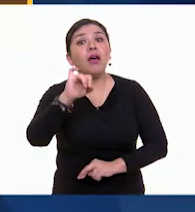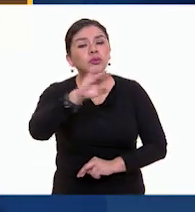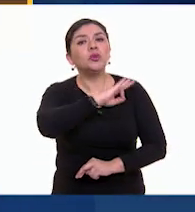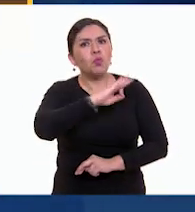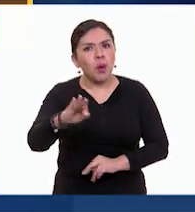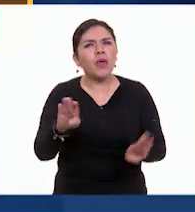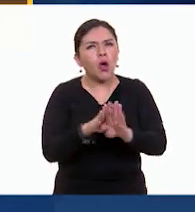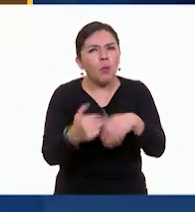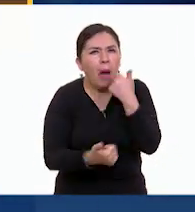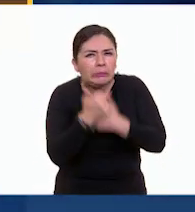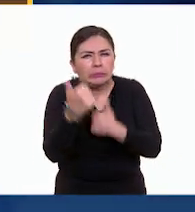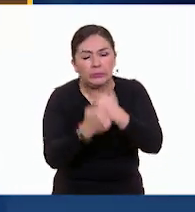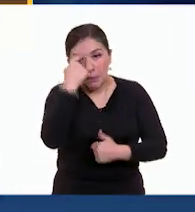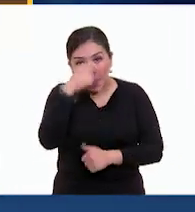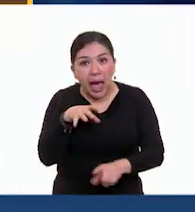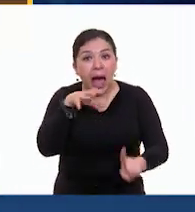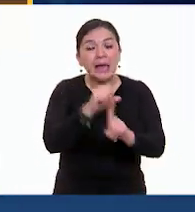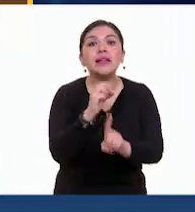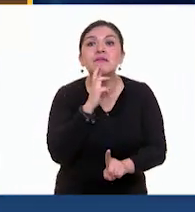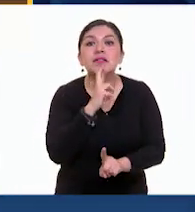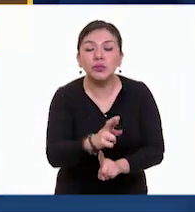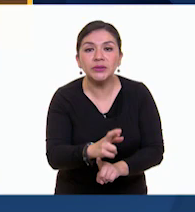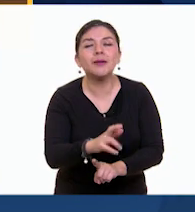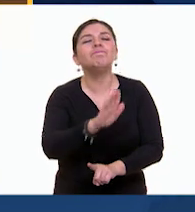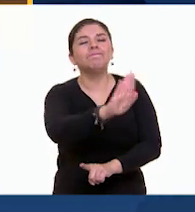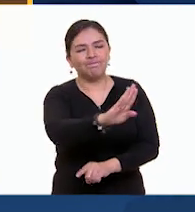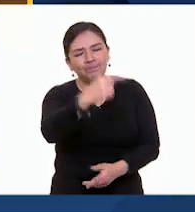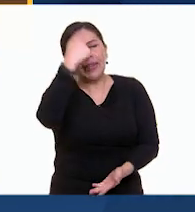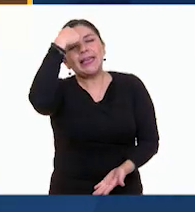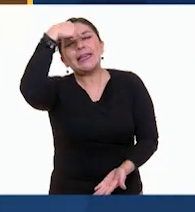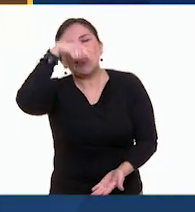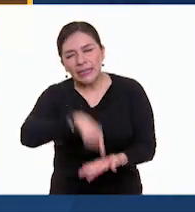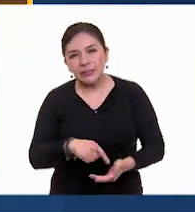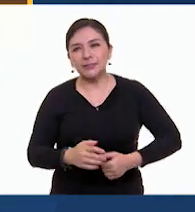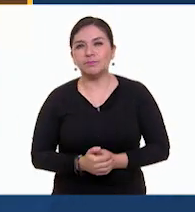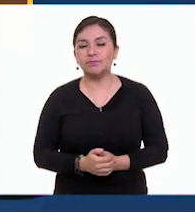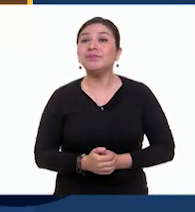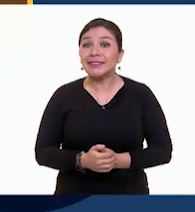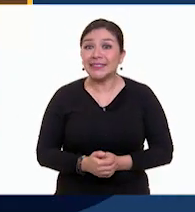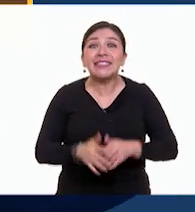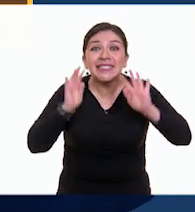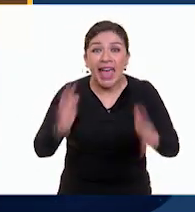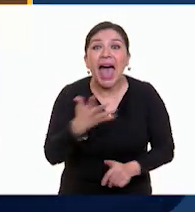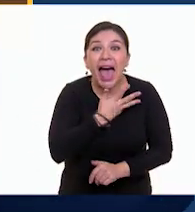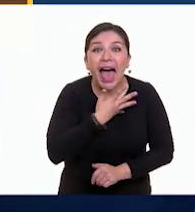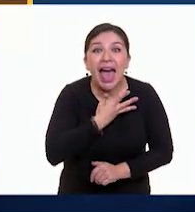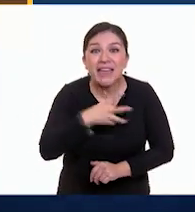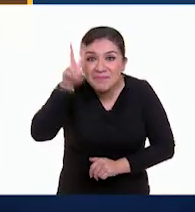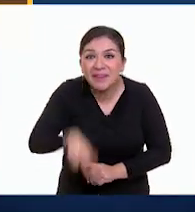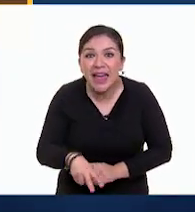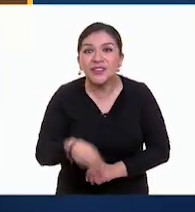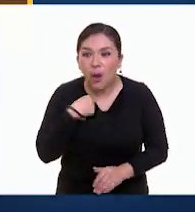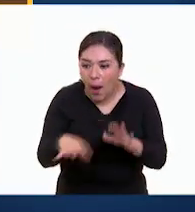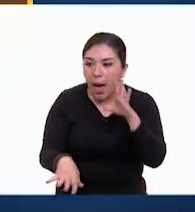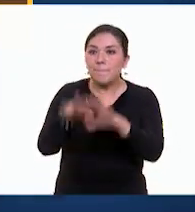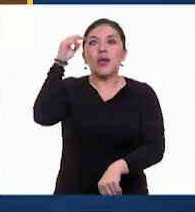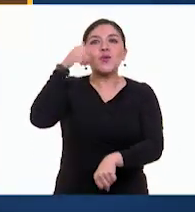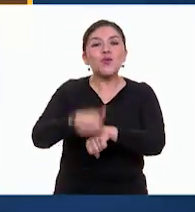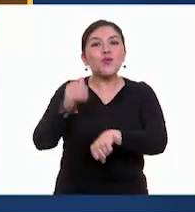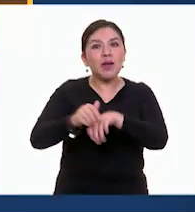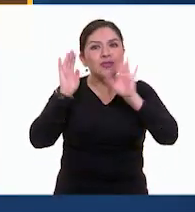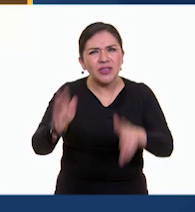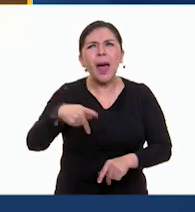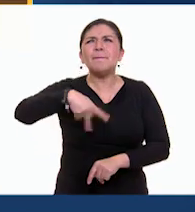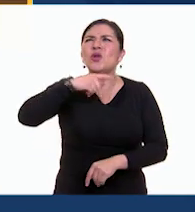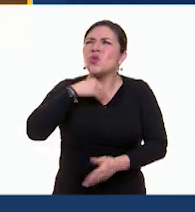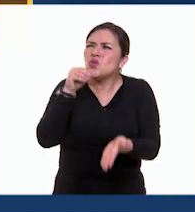podía encontrar una respuesta. ¿Y qué crees? ¿Qué? ¡Que sí! ¿Ah? Sí la encontramos.